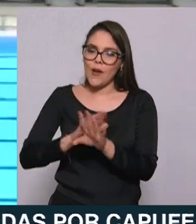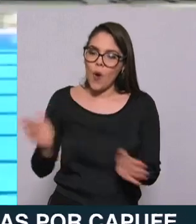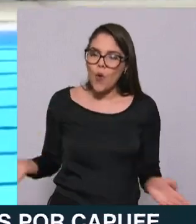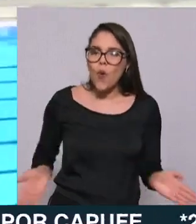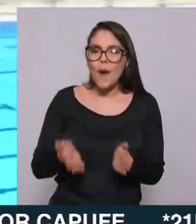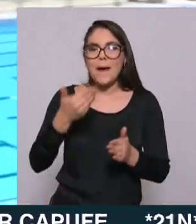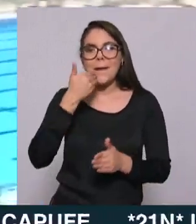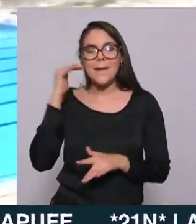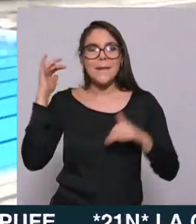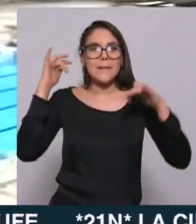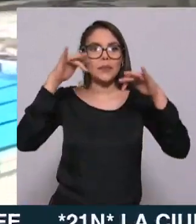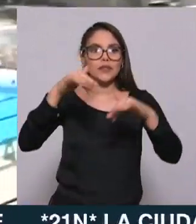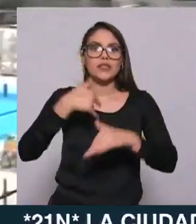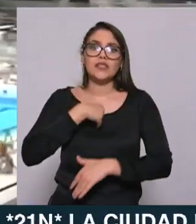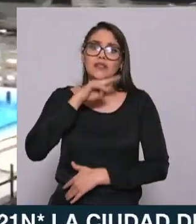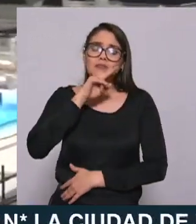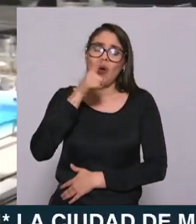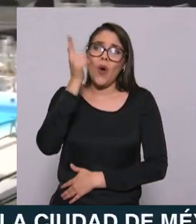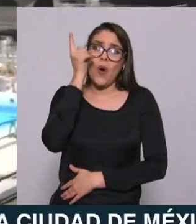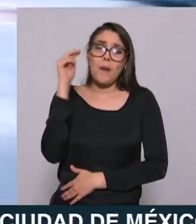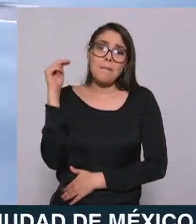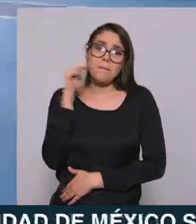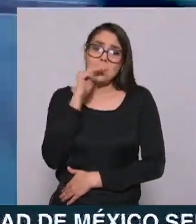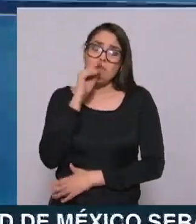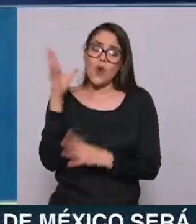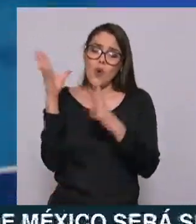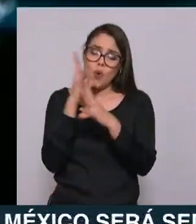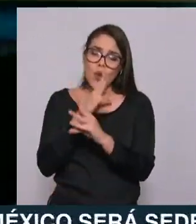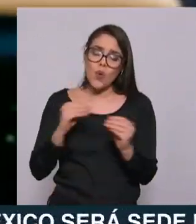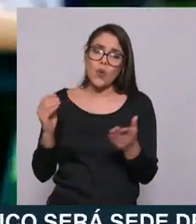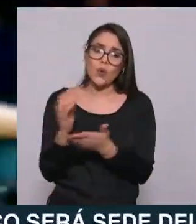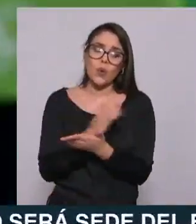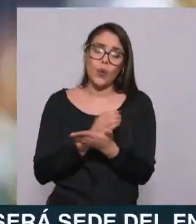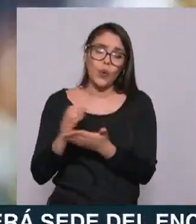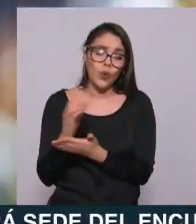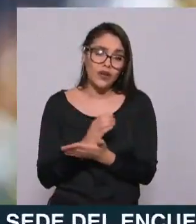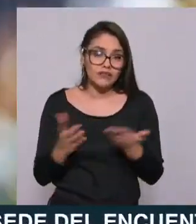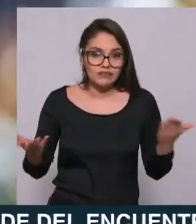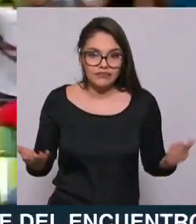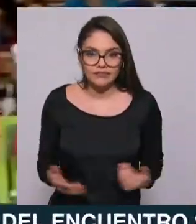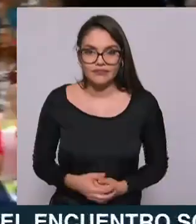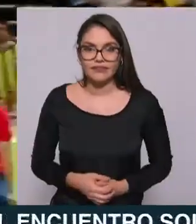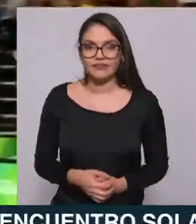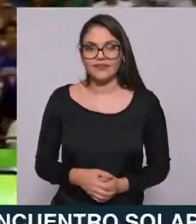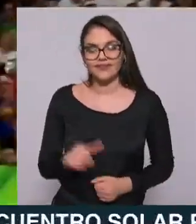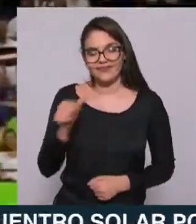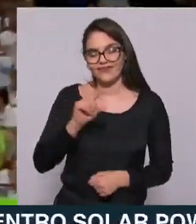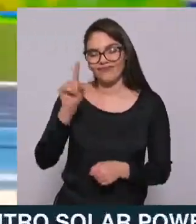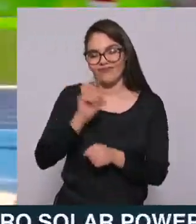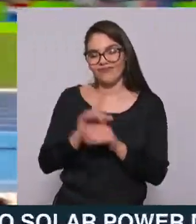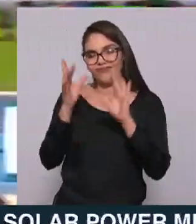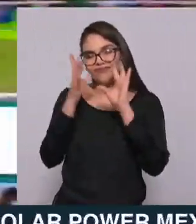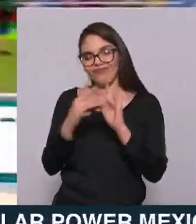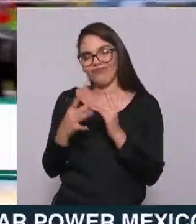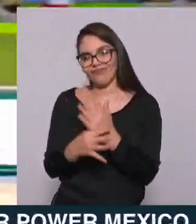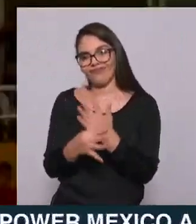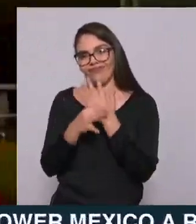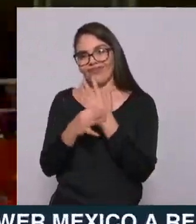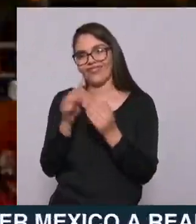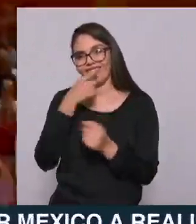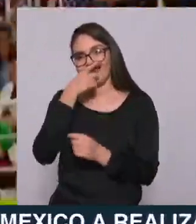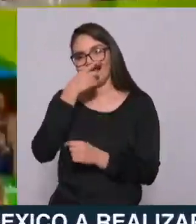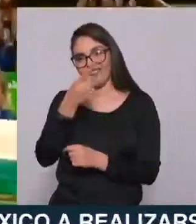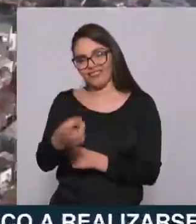Juegos. Espero que esto acabe lo antes posible, dijo el presidente del comité organizador en declaraciones recogidas por la cadena